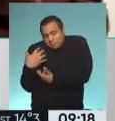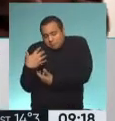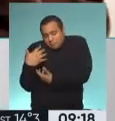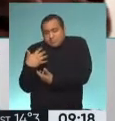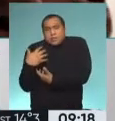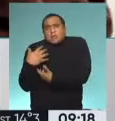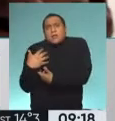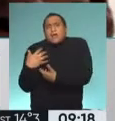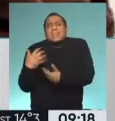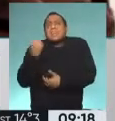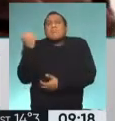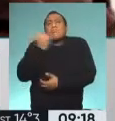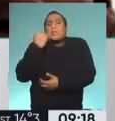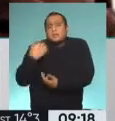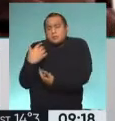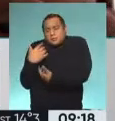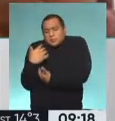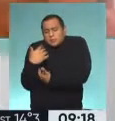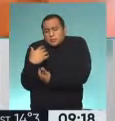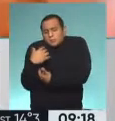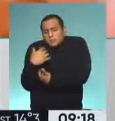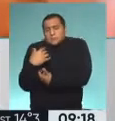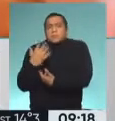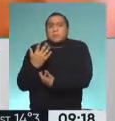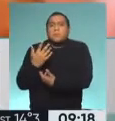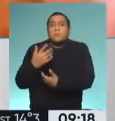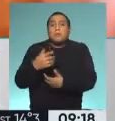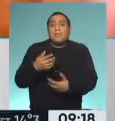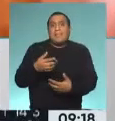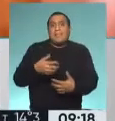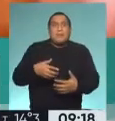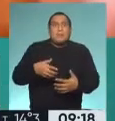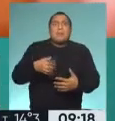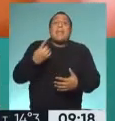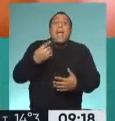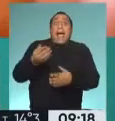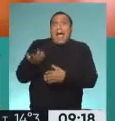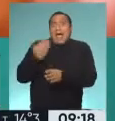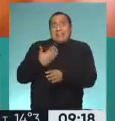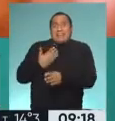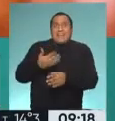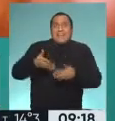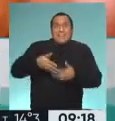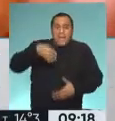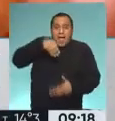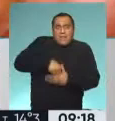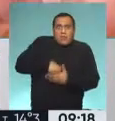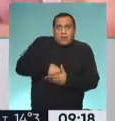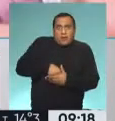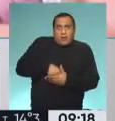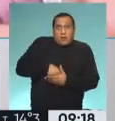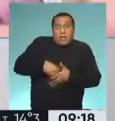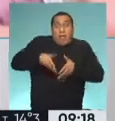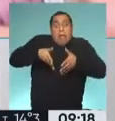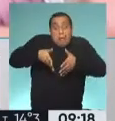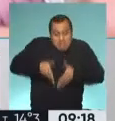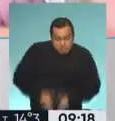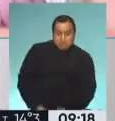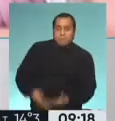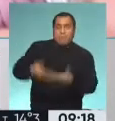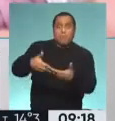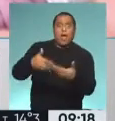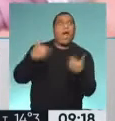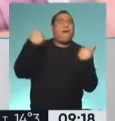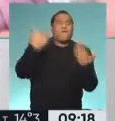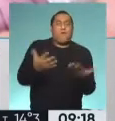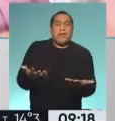de ese bebé a estar afuera de la panza, que es un cambio sumamente